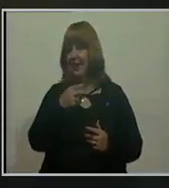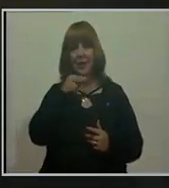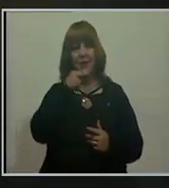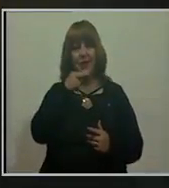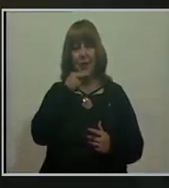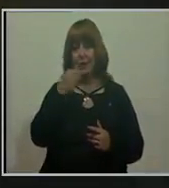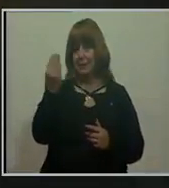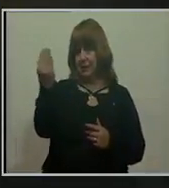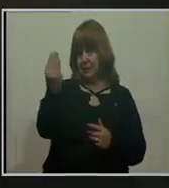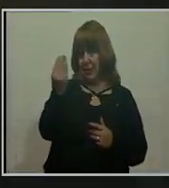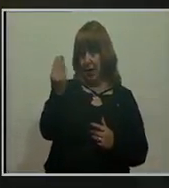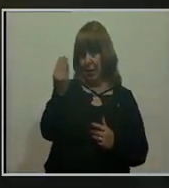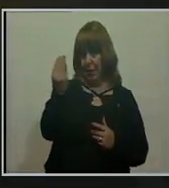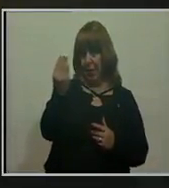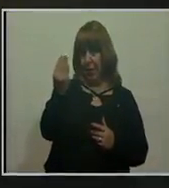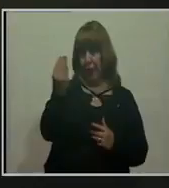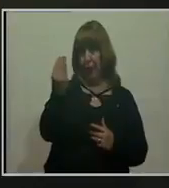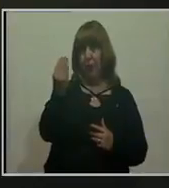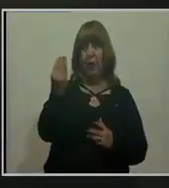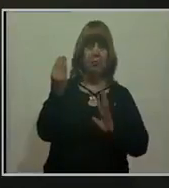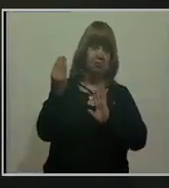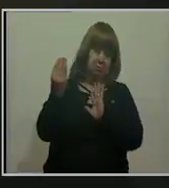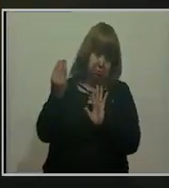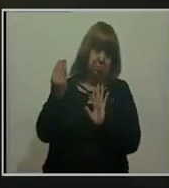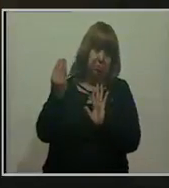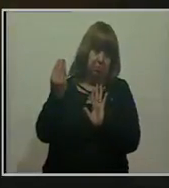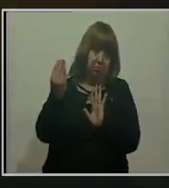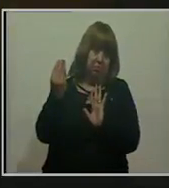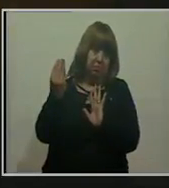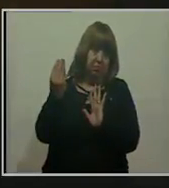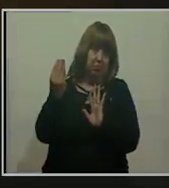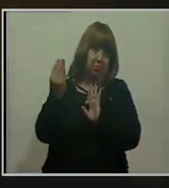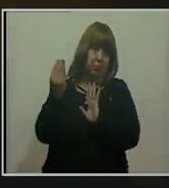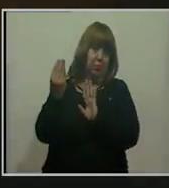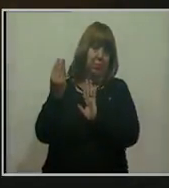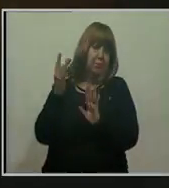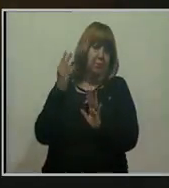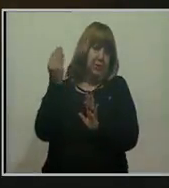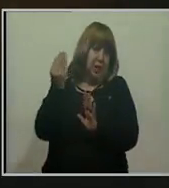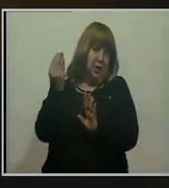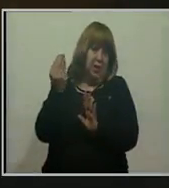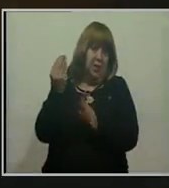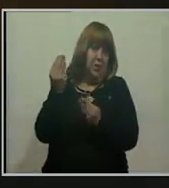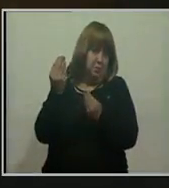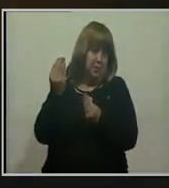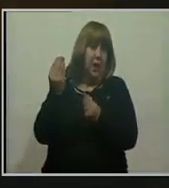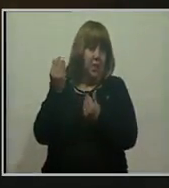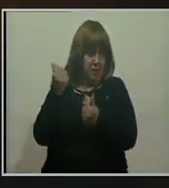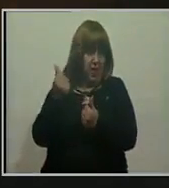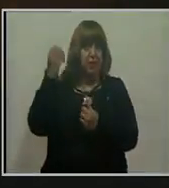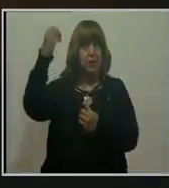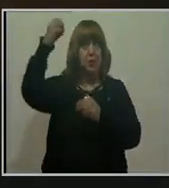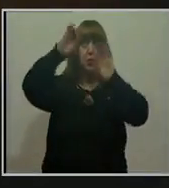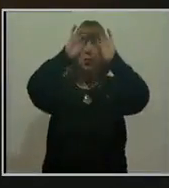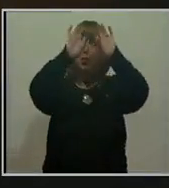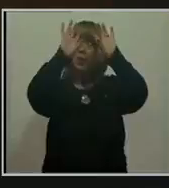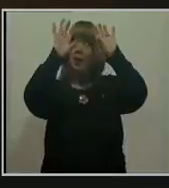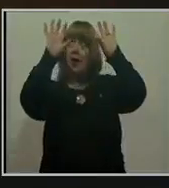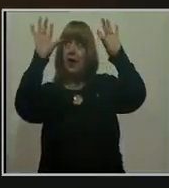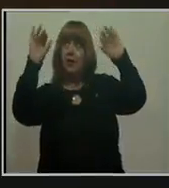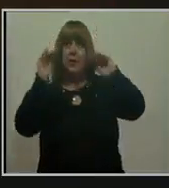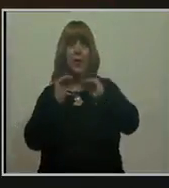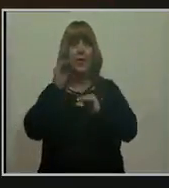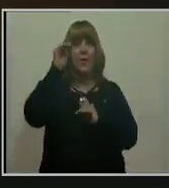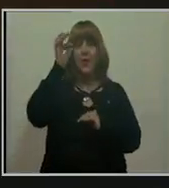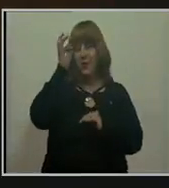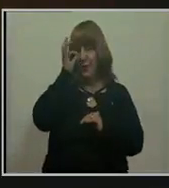el sábado vas a poder hacer todo lo que no puedes hacer el resto de la semana y no vas a tener excusas, ¿eh? Porque si bien va a estar nubladito, la máxima llega a